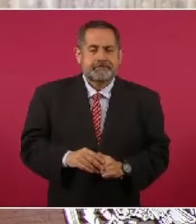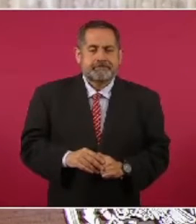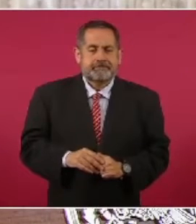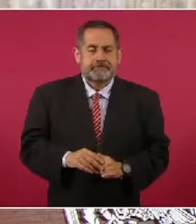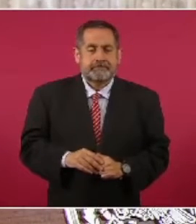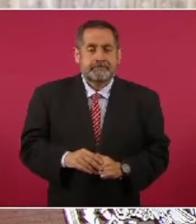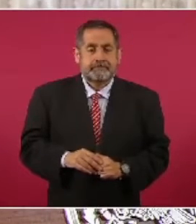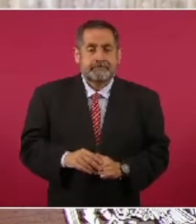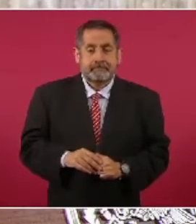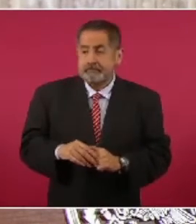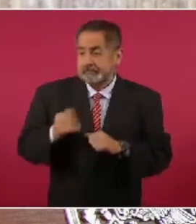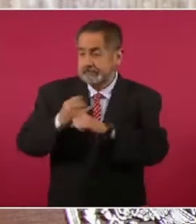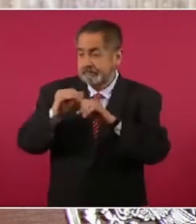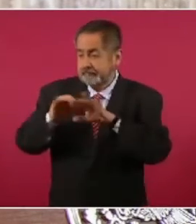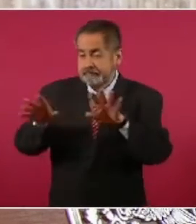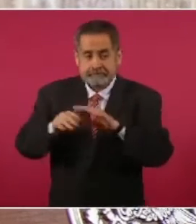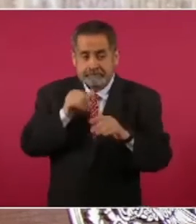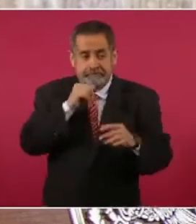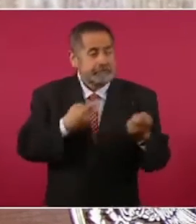pedazos,